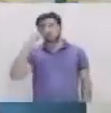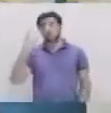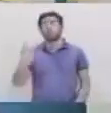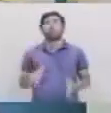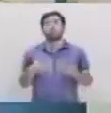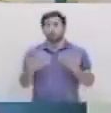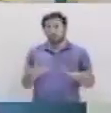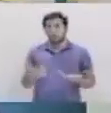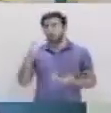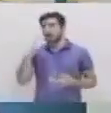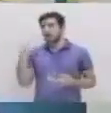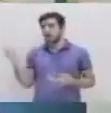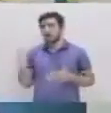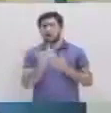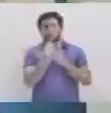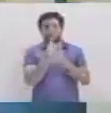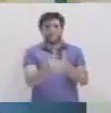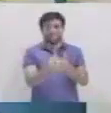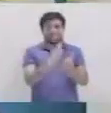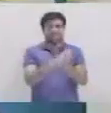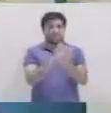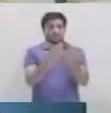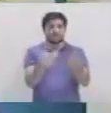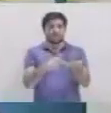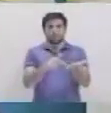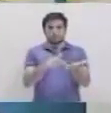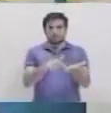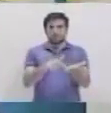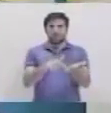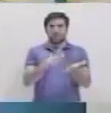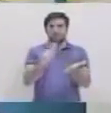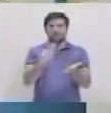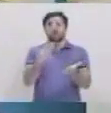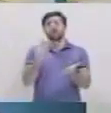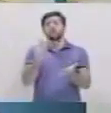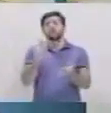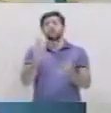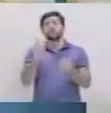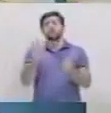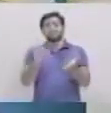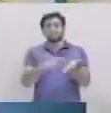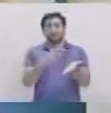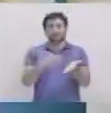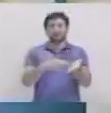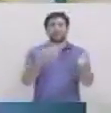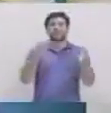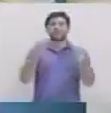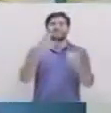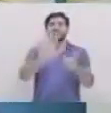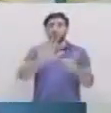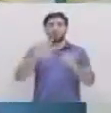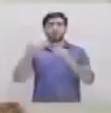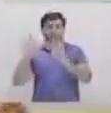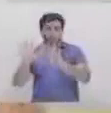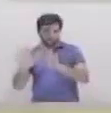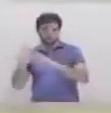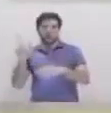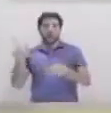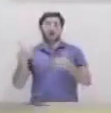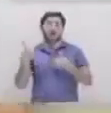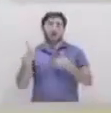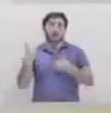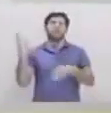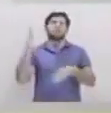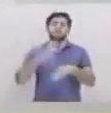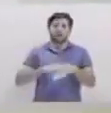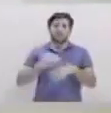la guía de cuarto bachillerato de matemática, en la página 59, puedes leer un poco más de estos temas. Y